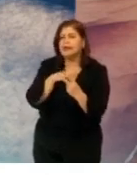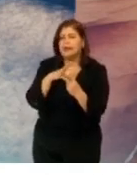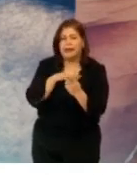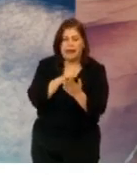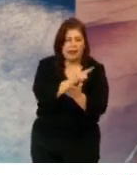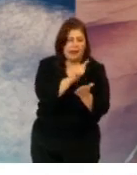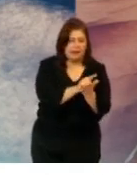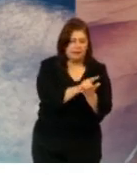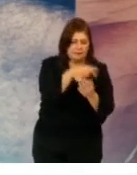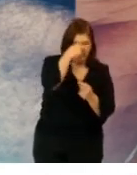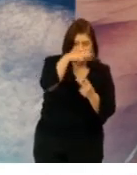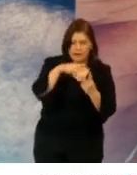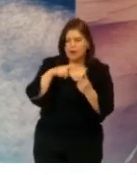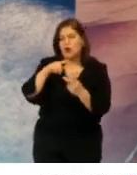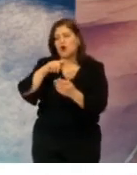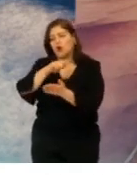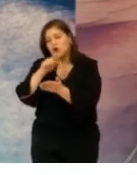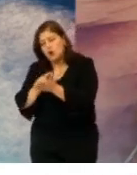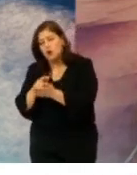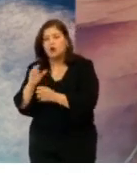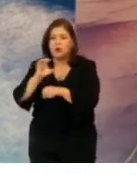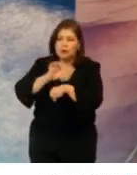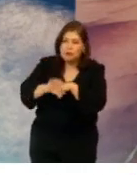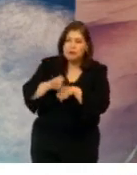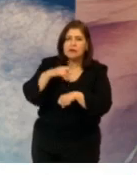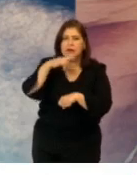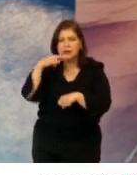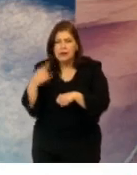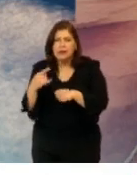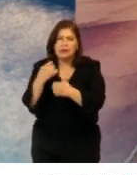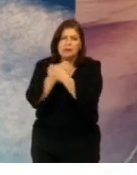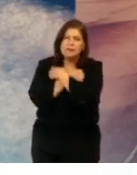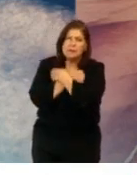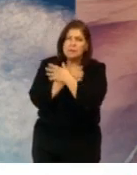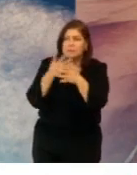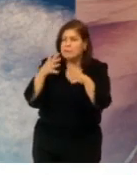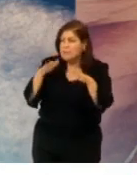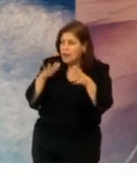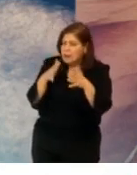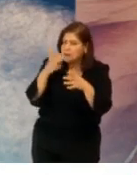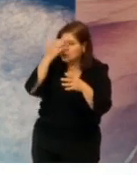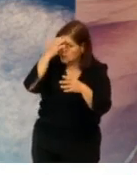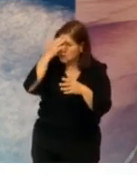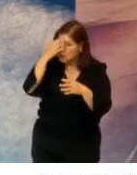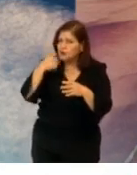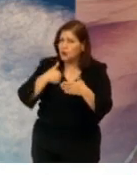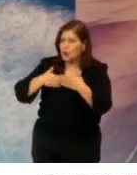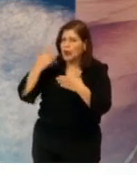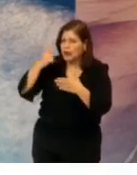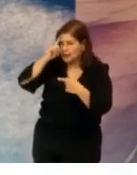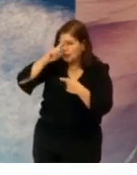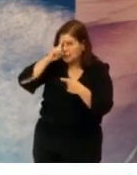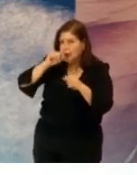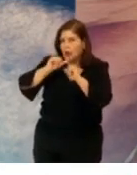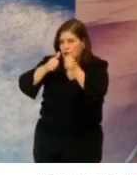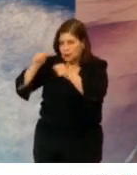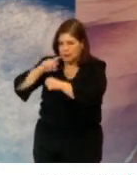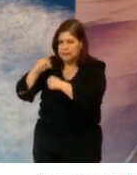legislación de México, de Colombia, de Chile, en educación, que las conozco más o menos bien porque he sido asesor en educación de los dos